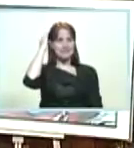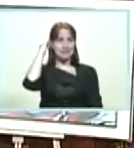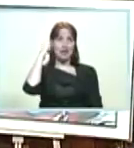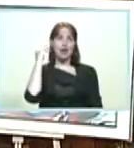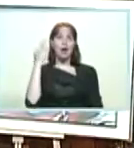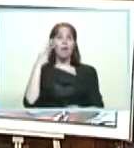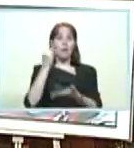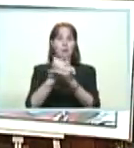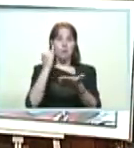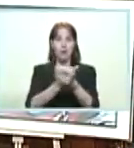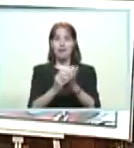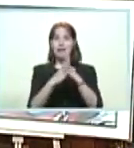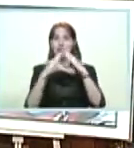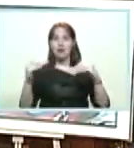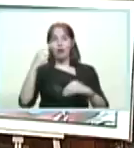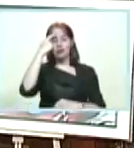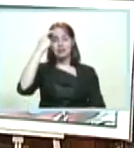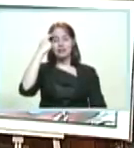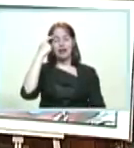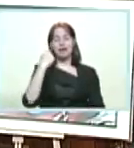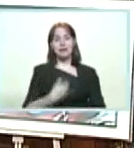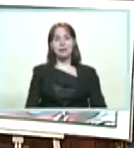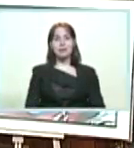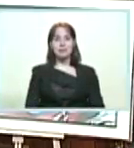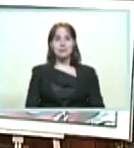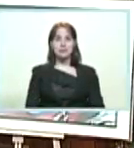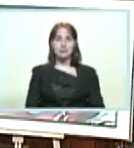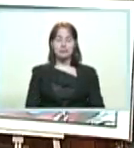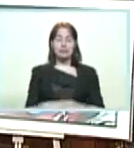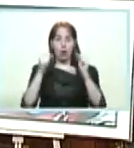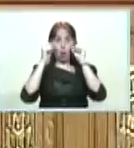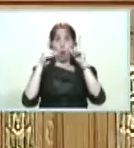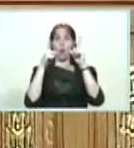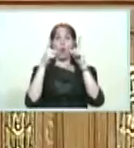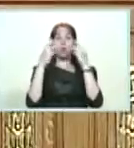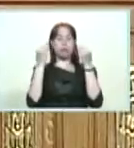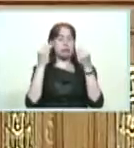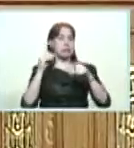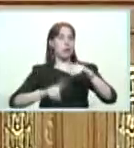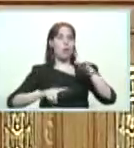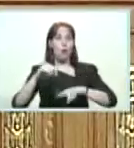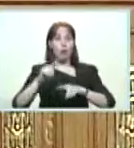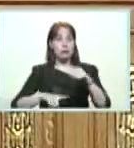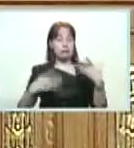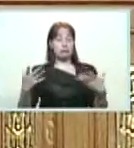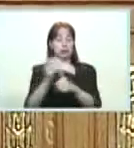Prueba, porque todo se sabe. Es impresionante, compañero. Alan Gibel.